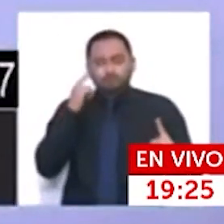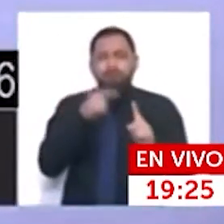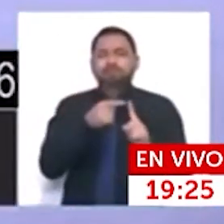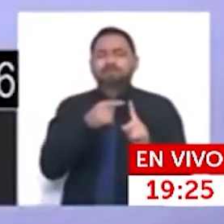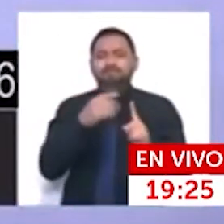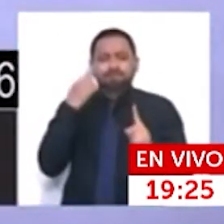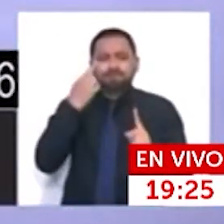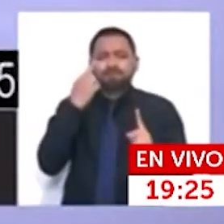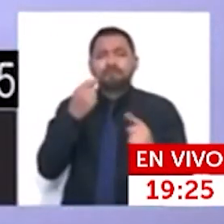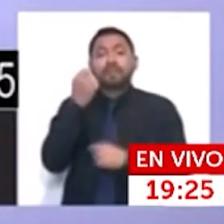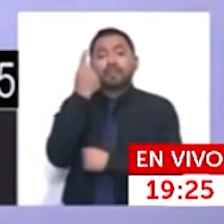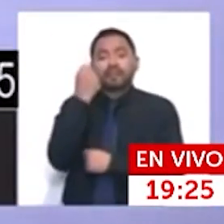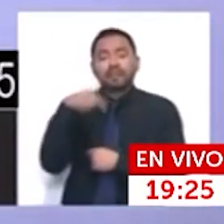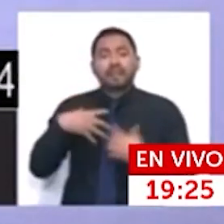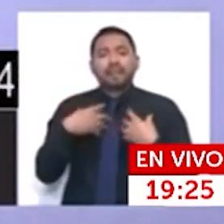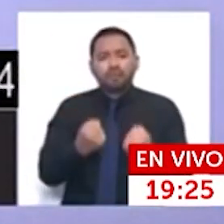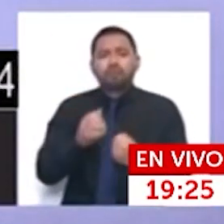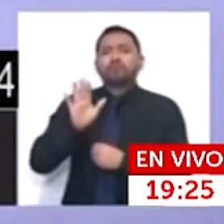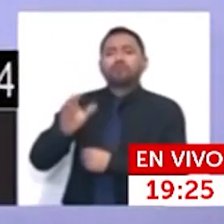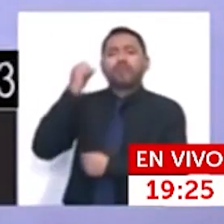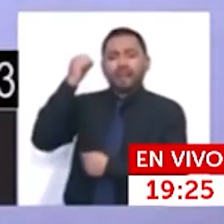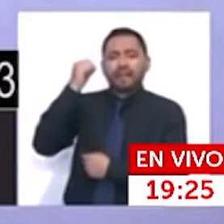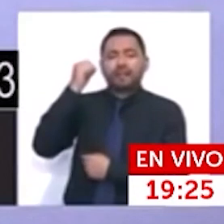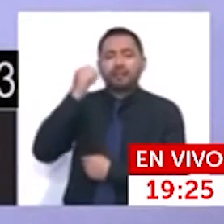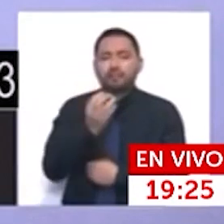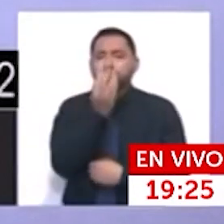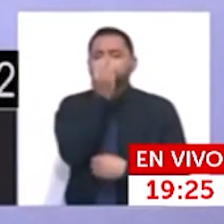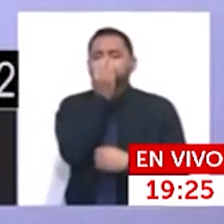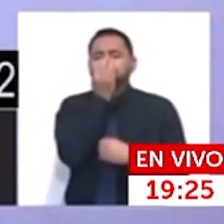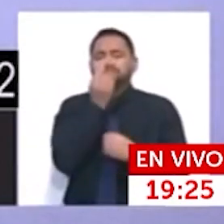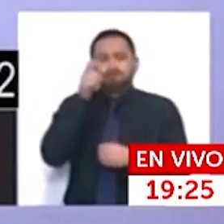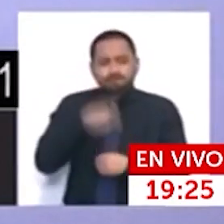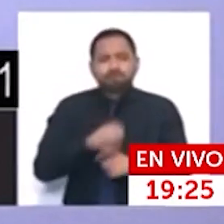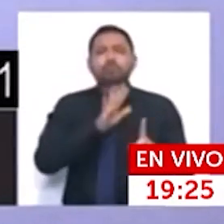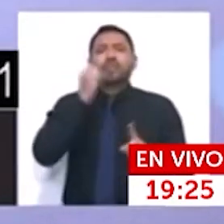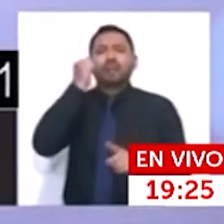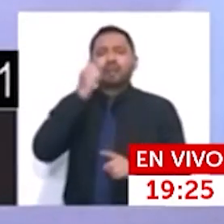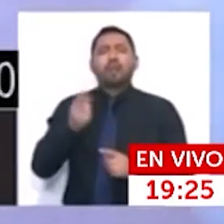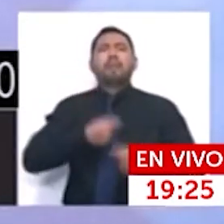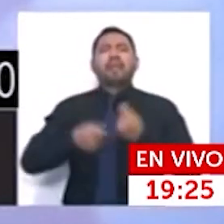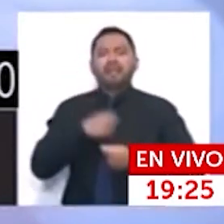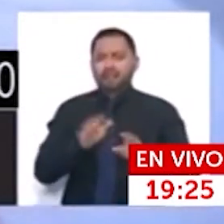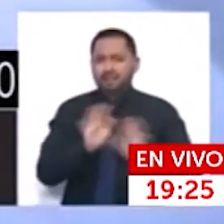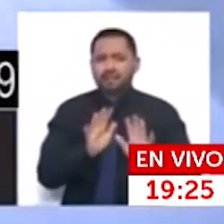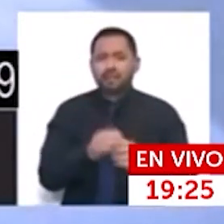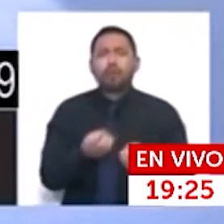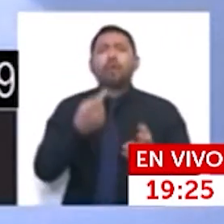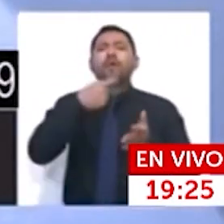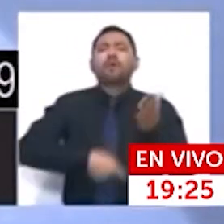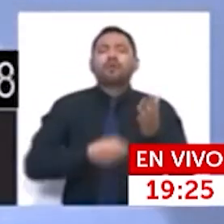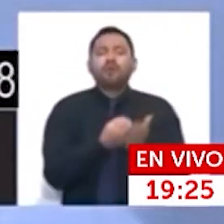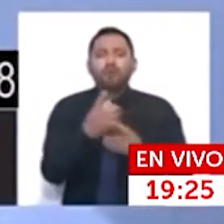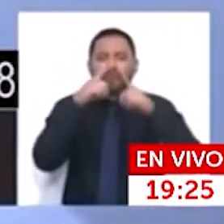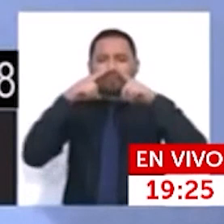el oxígeno tiene que ser un derecho no un negocio cuánto costó una mascarilla en plena pandemia cuánto costó un balón de oxígeno